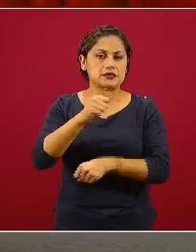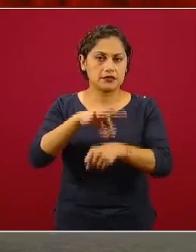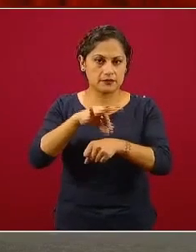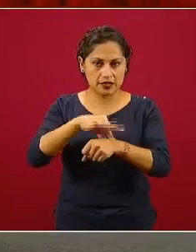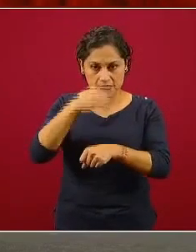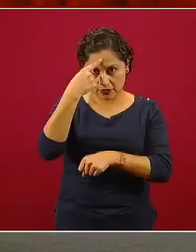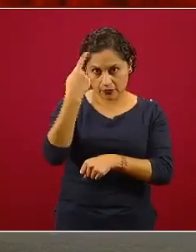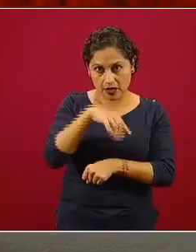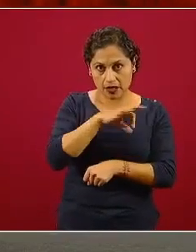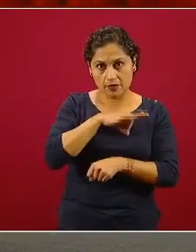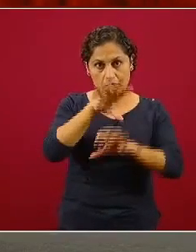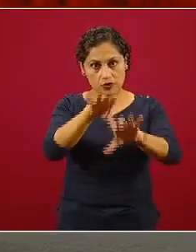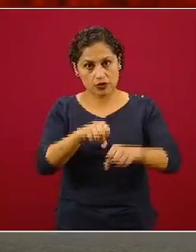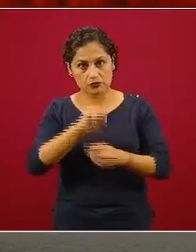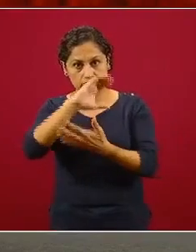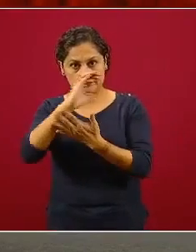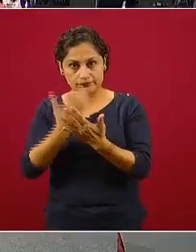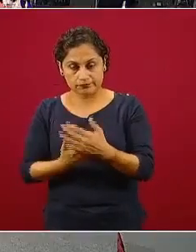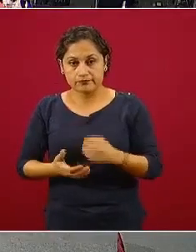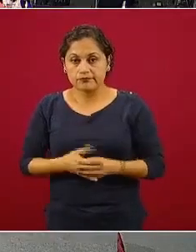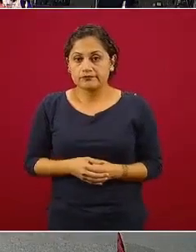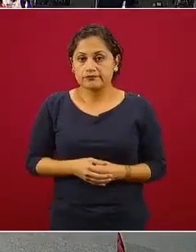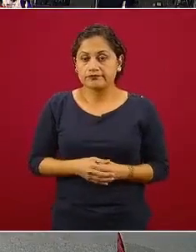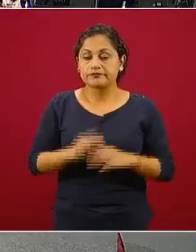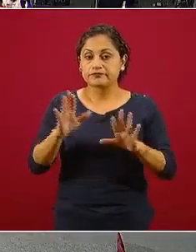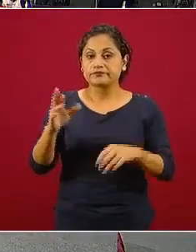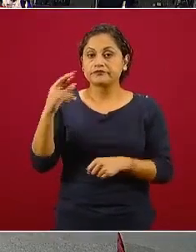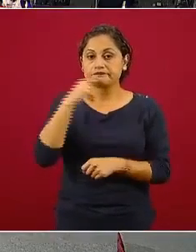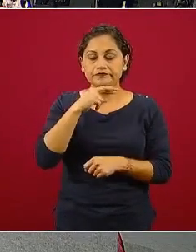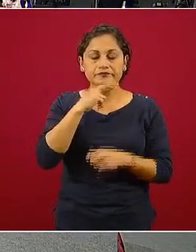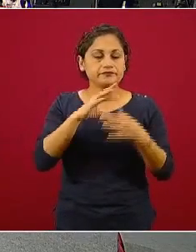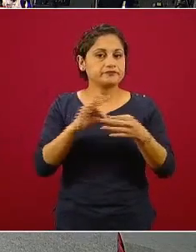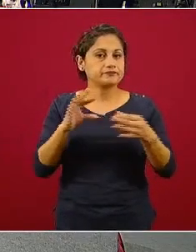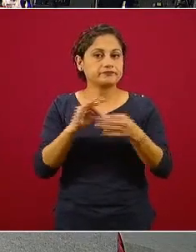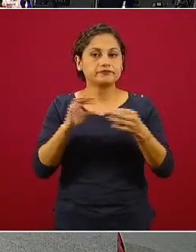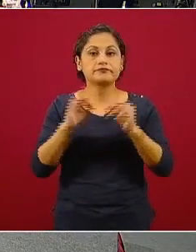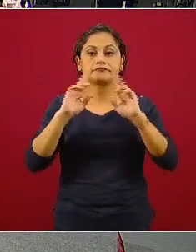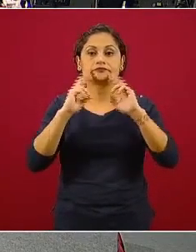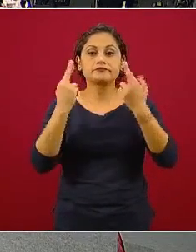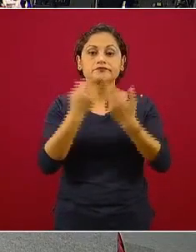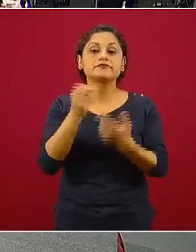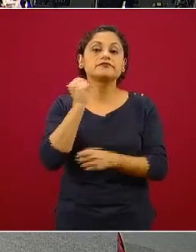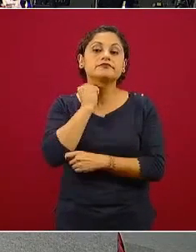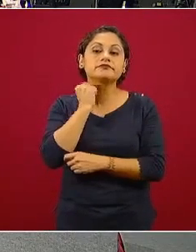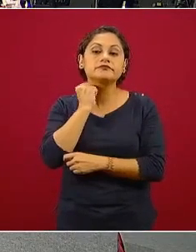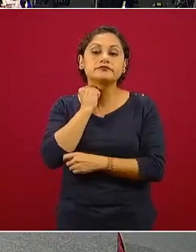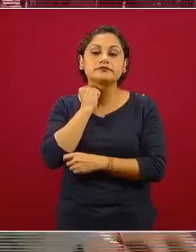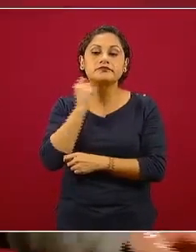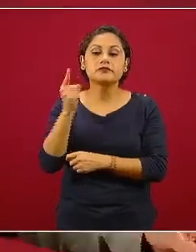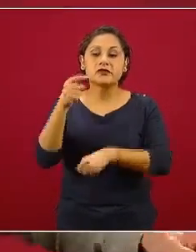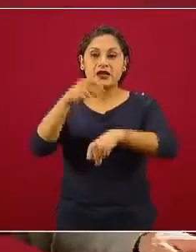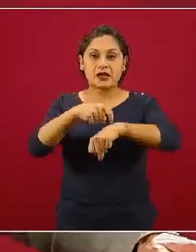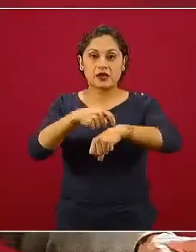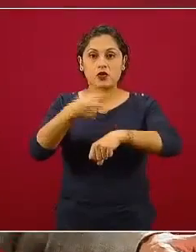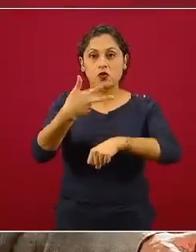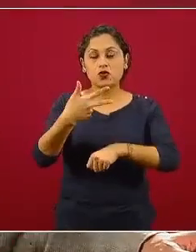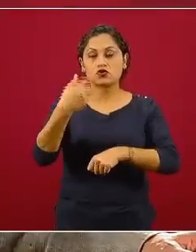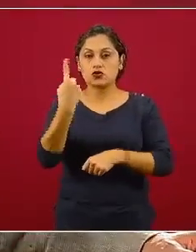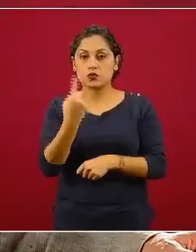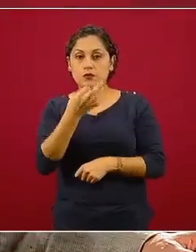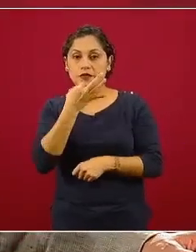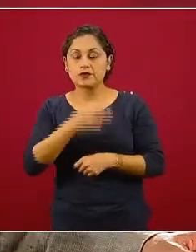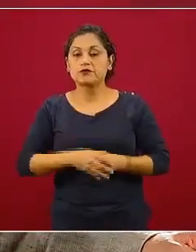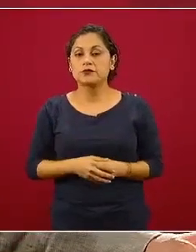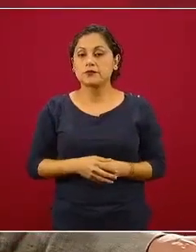ello. Gracias. En medio minuto resumo la comparecencia. Olinka, la dejaremos para mañana, son las 8:01. Hoy tuve